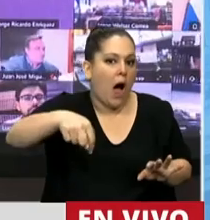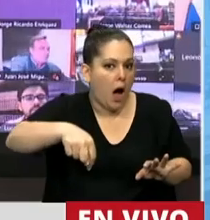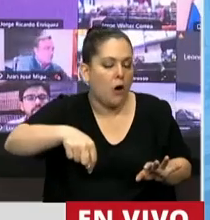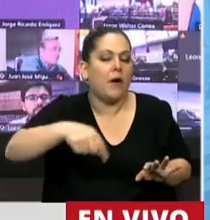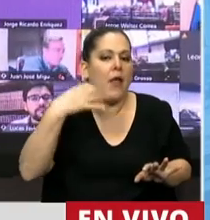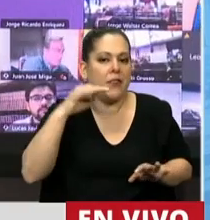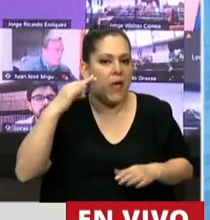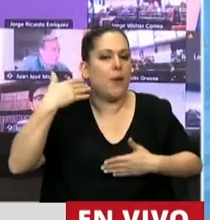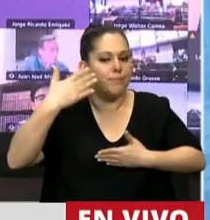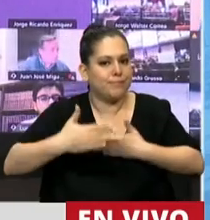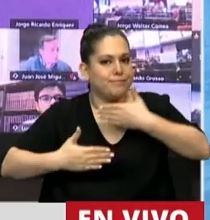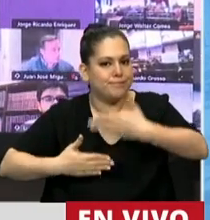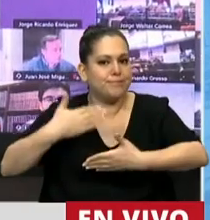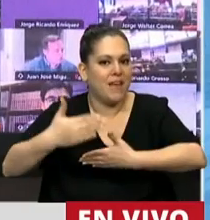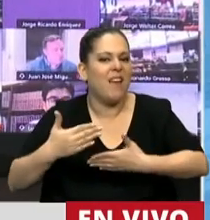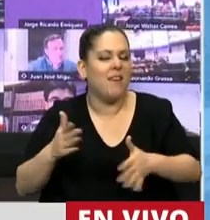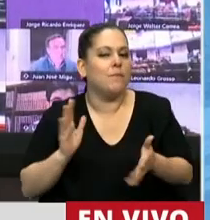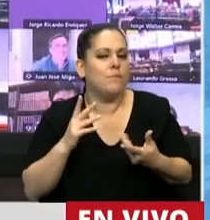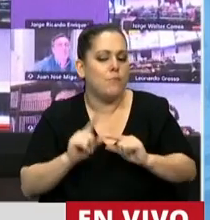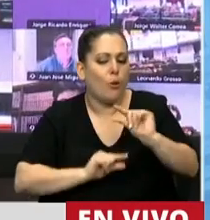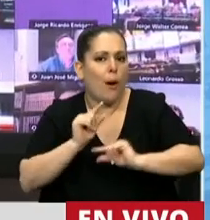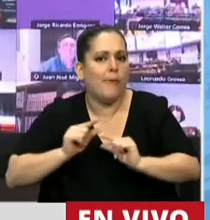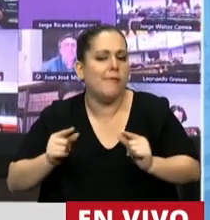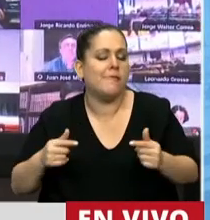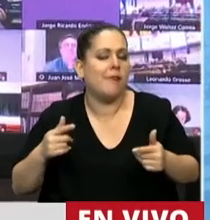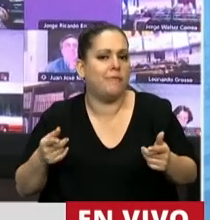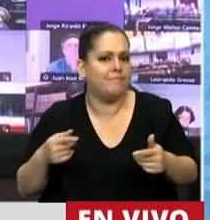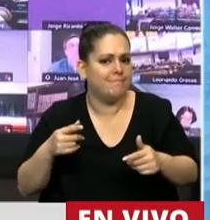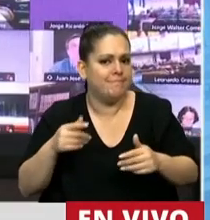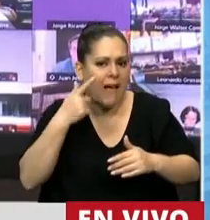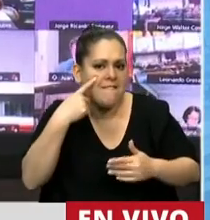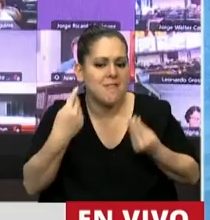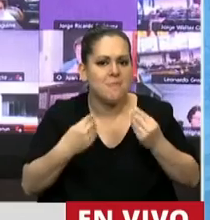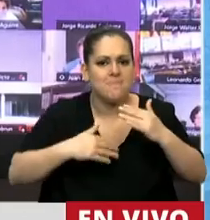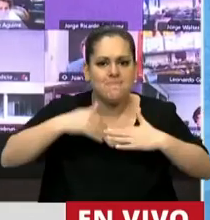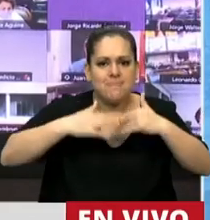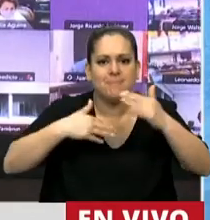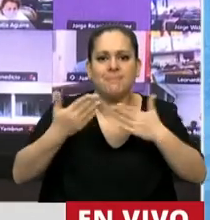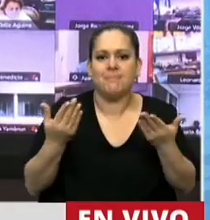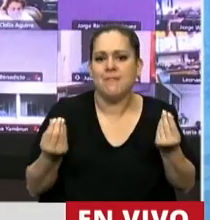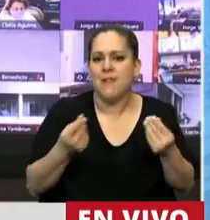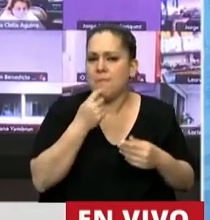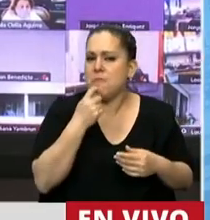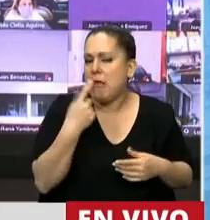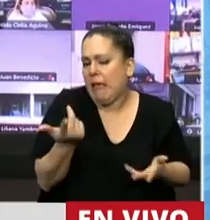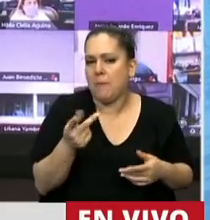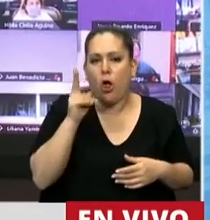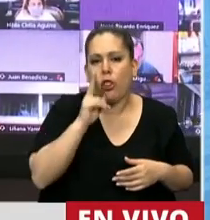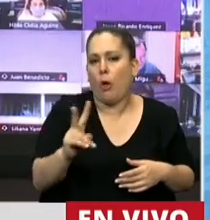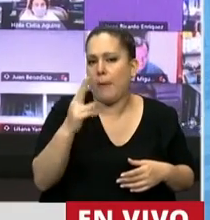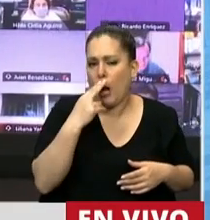construirlo y construirlo nosotros simplemente damos un ejemplo en el año 1000